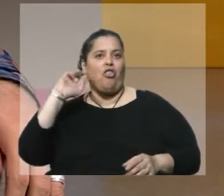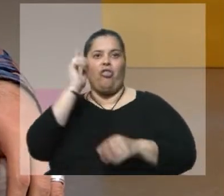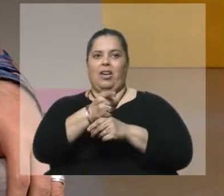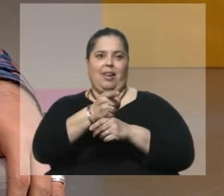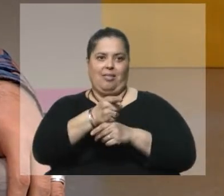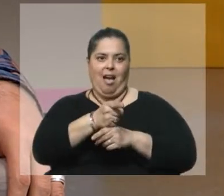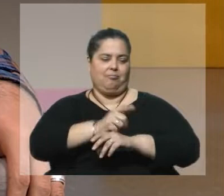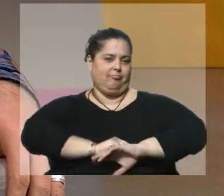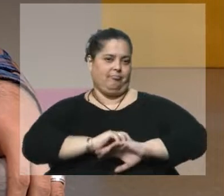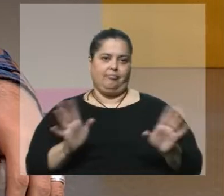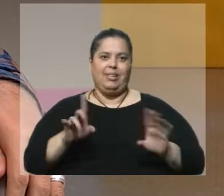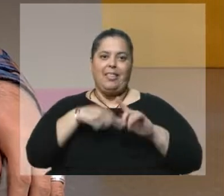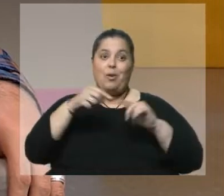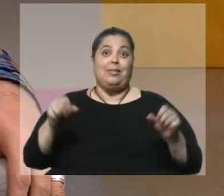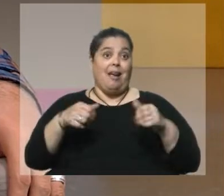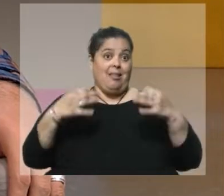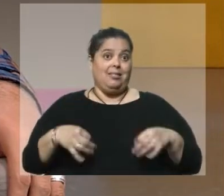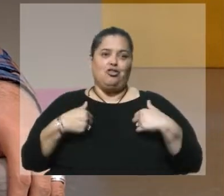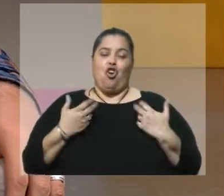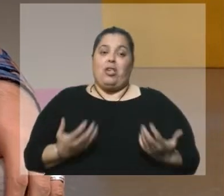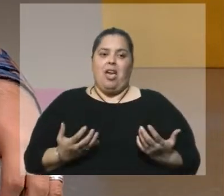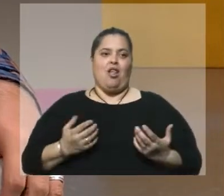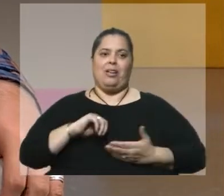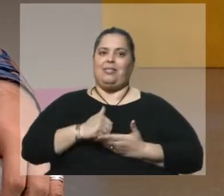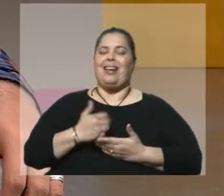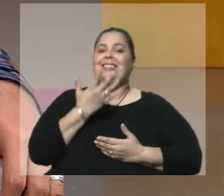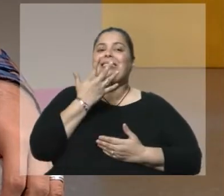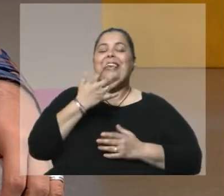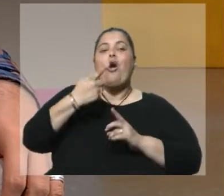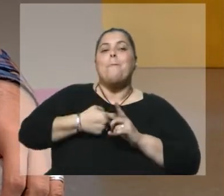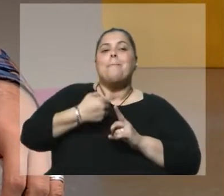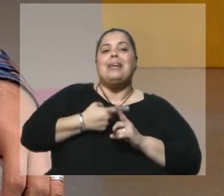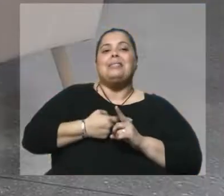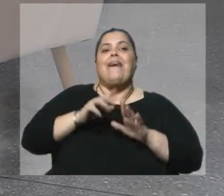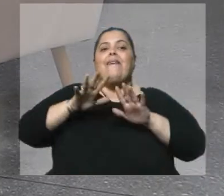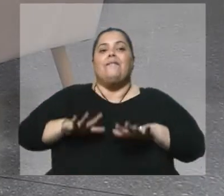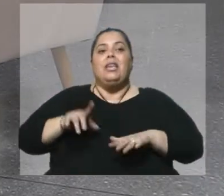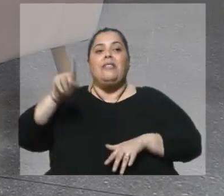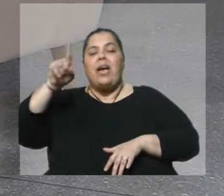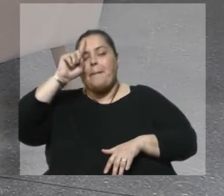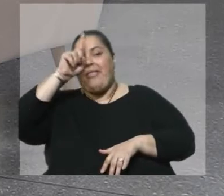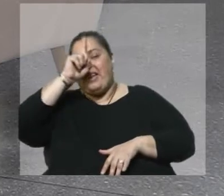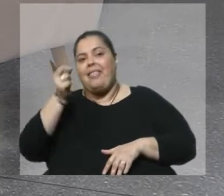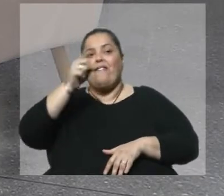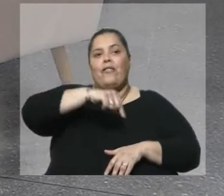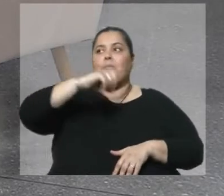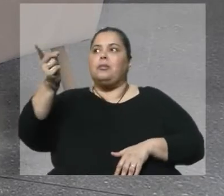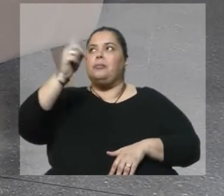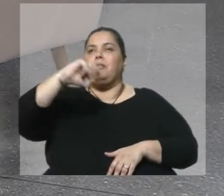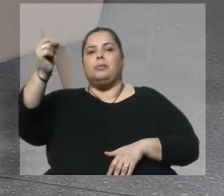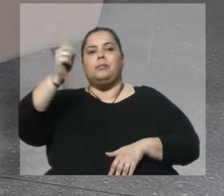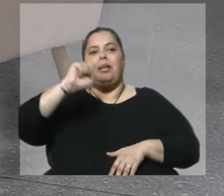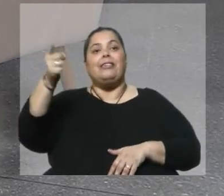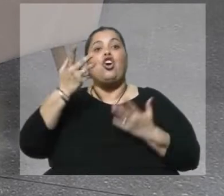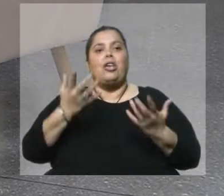lo hace consciente y después se realiza. Yo quiero estar 5 meses viviendo en Madrid y volver a Uruguay. Y así alternar mi vida. Eso